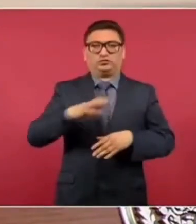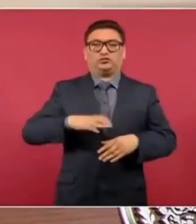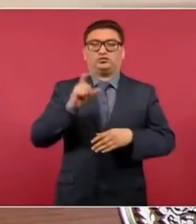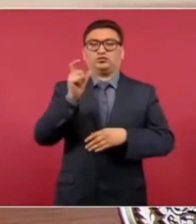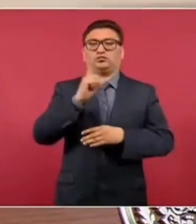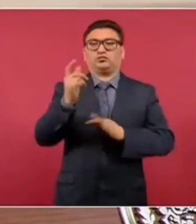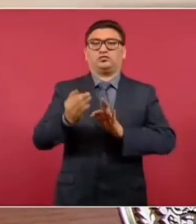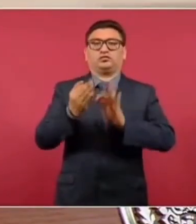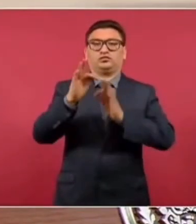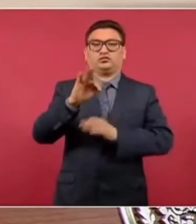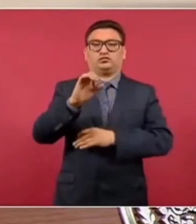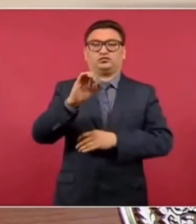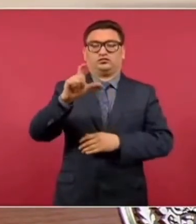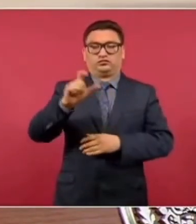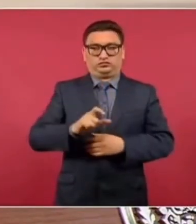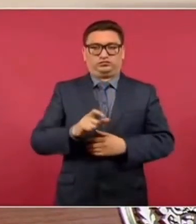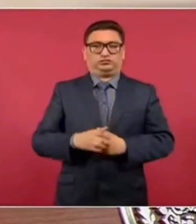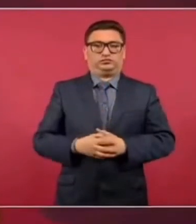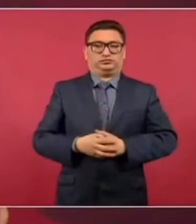Fox,